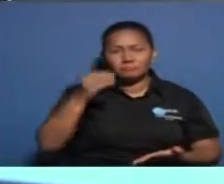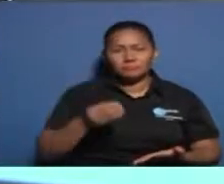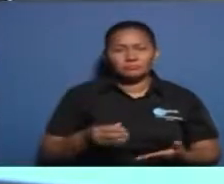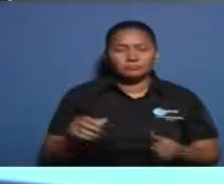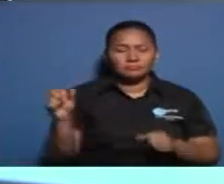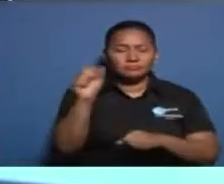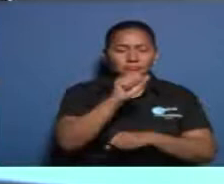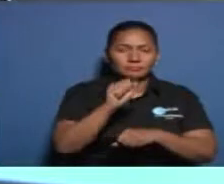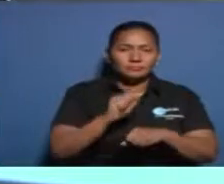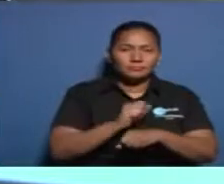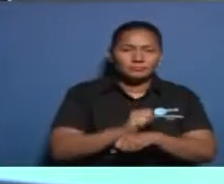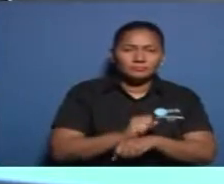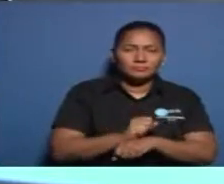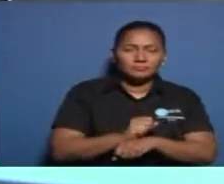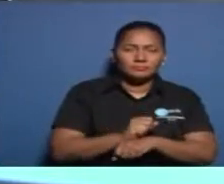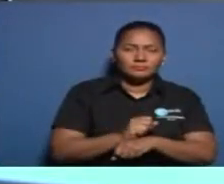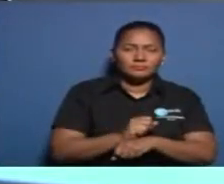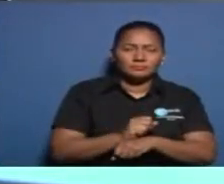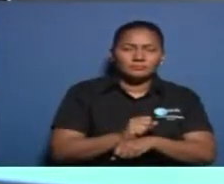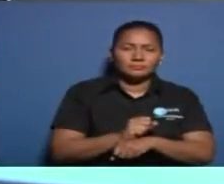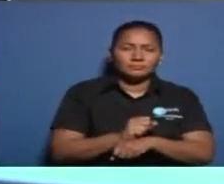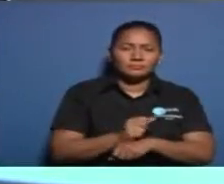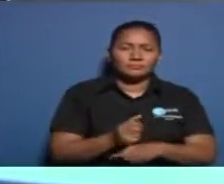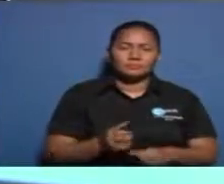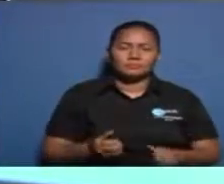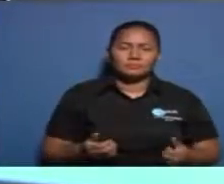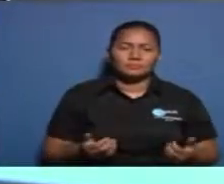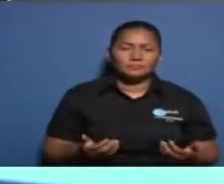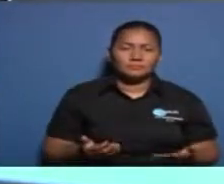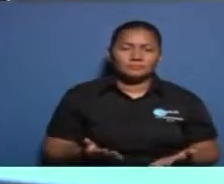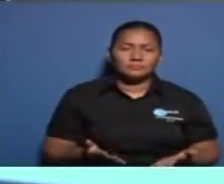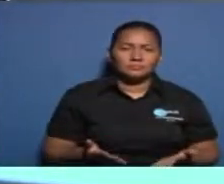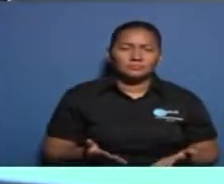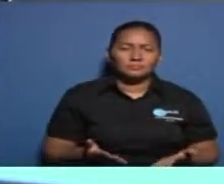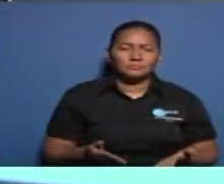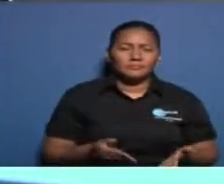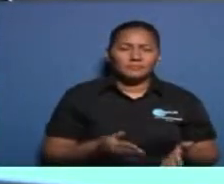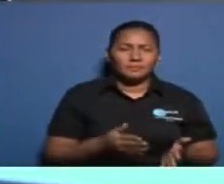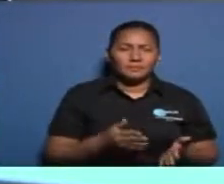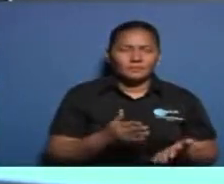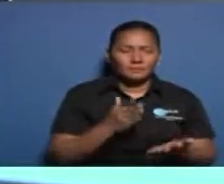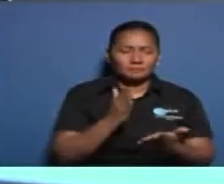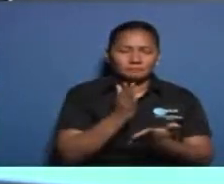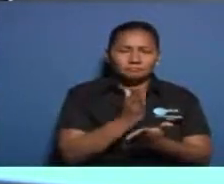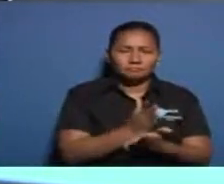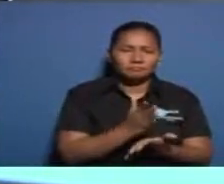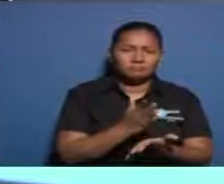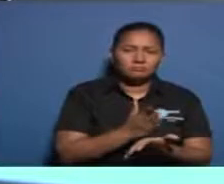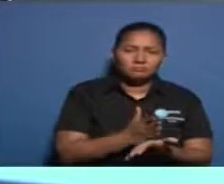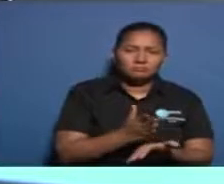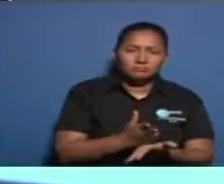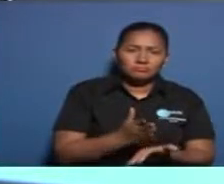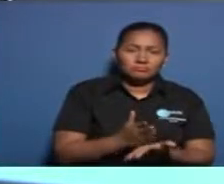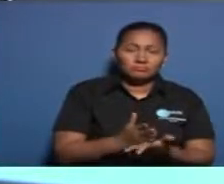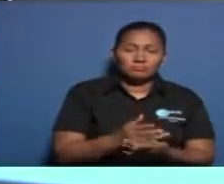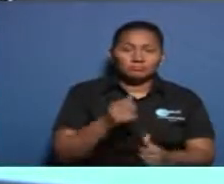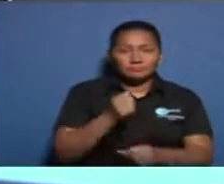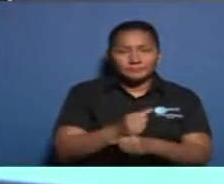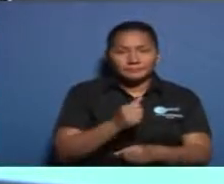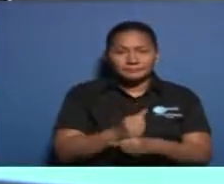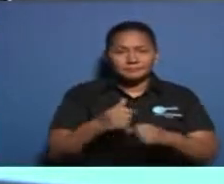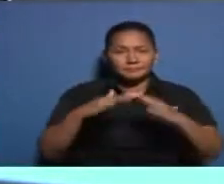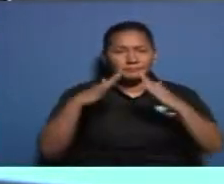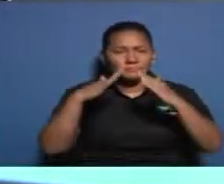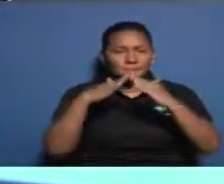esa socialización tenemos es quedado también compartiendo lo que es el trabajo el trabajo del hogar y el trabajo